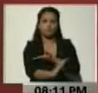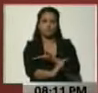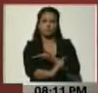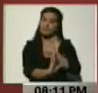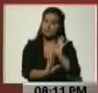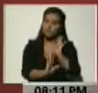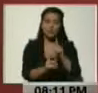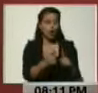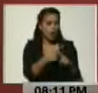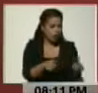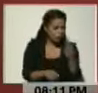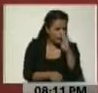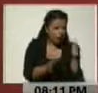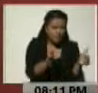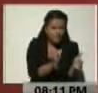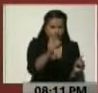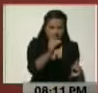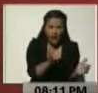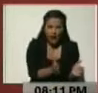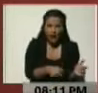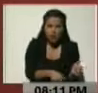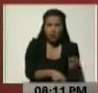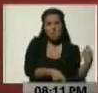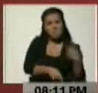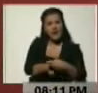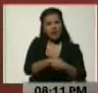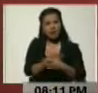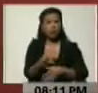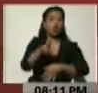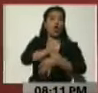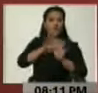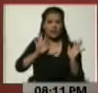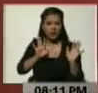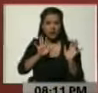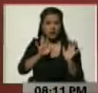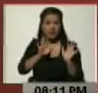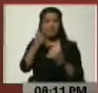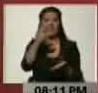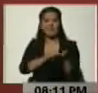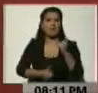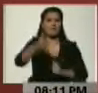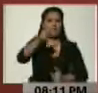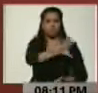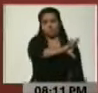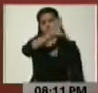más pequeños que él pagaron hasta el doble y el triple.